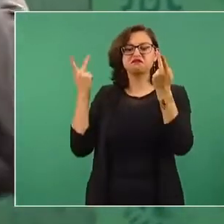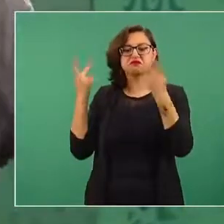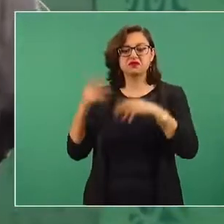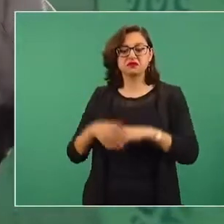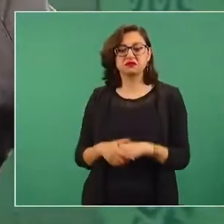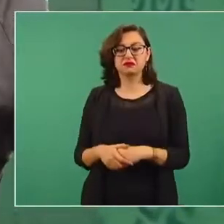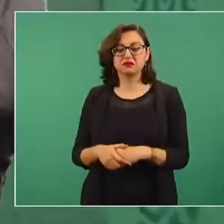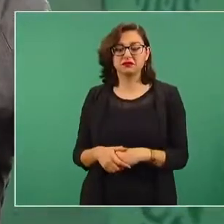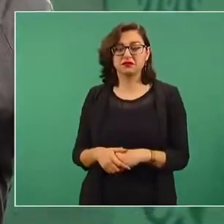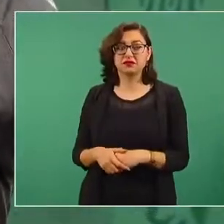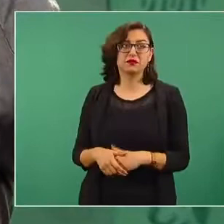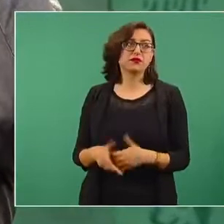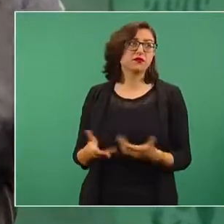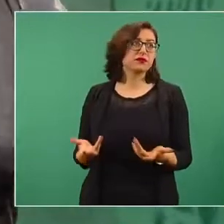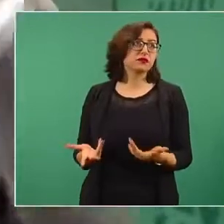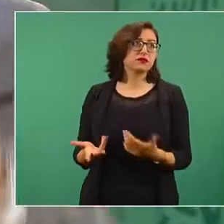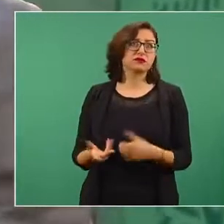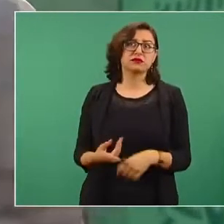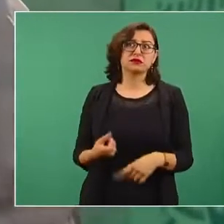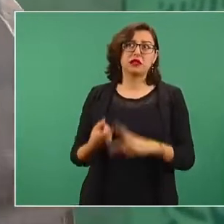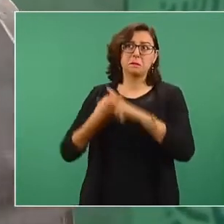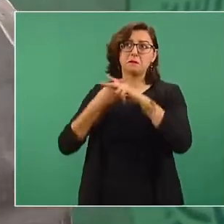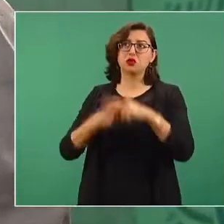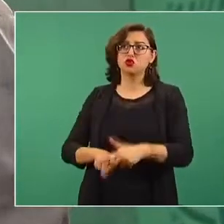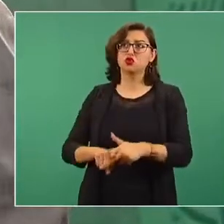Esto desde Fox,